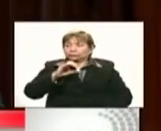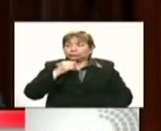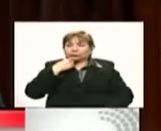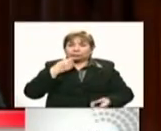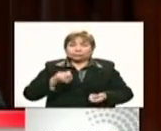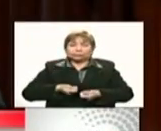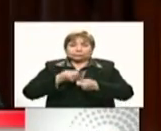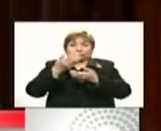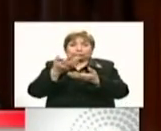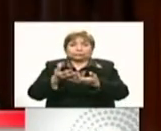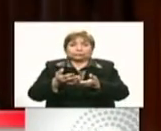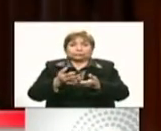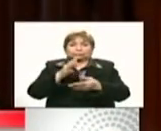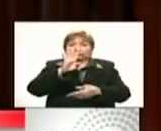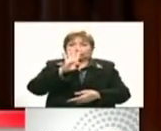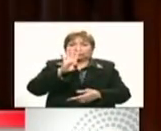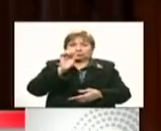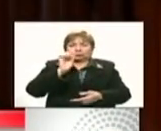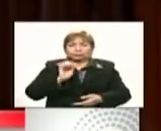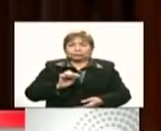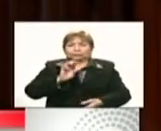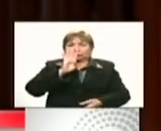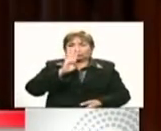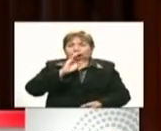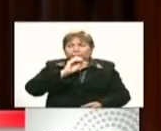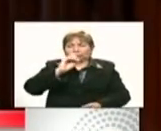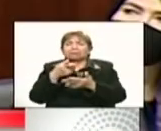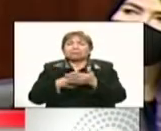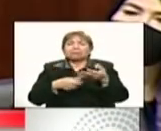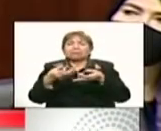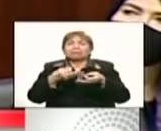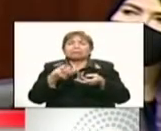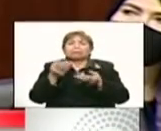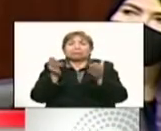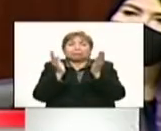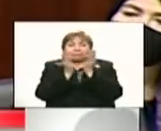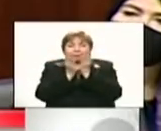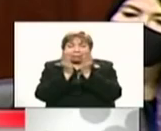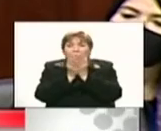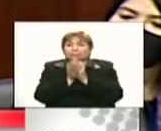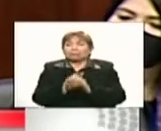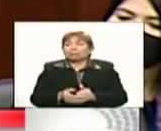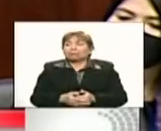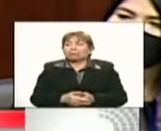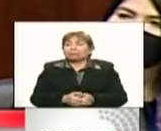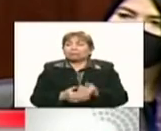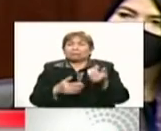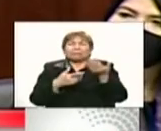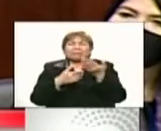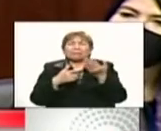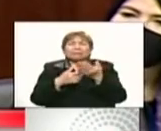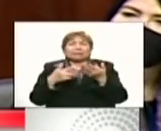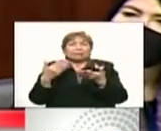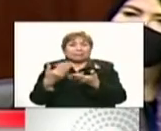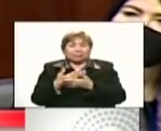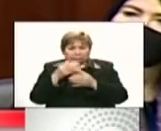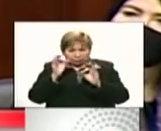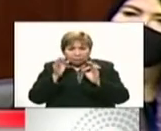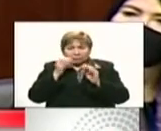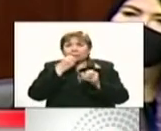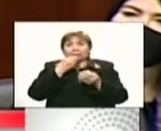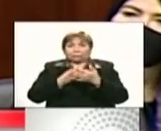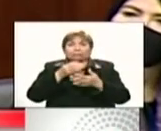Ferrero, y bueno, Perú Libre ya está recolectando firmas en diversas regiones justamente para este referéndum en favor de la